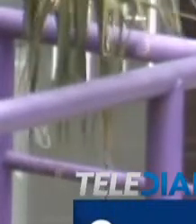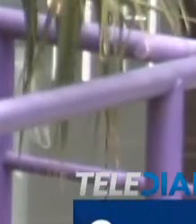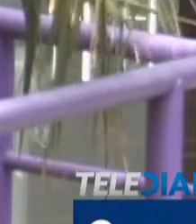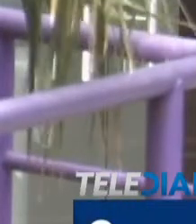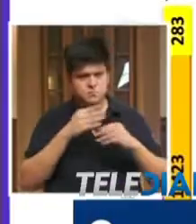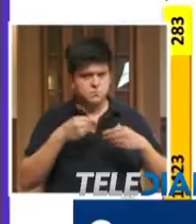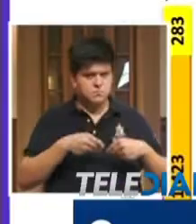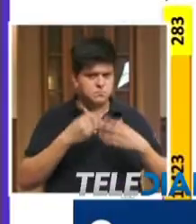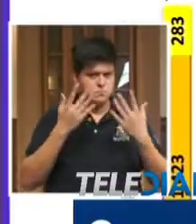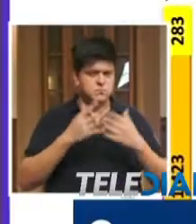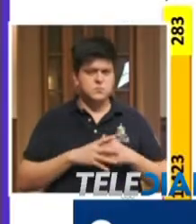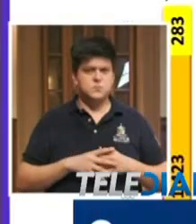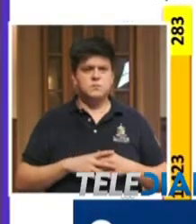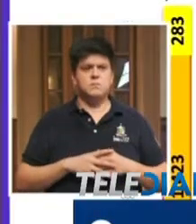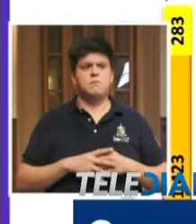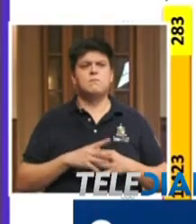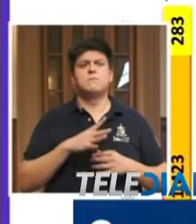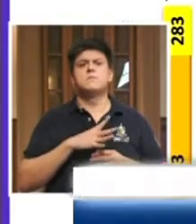29 de junio.